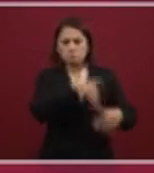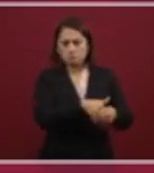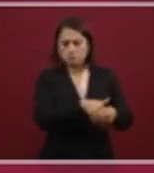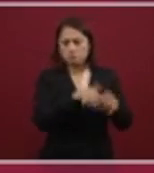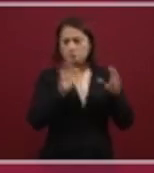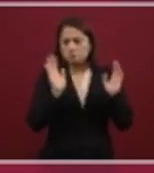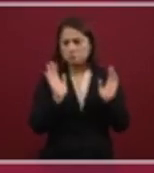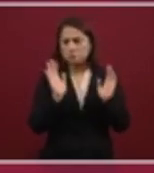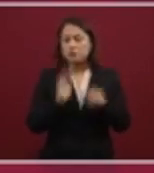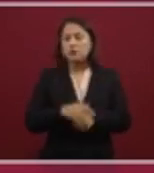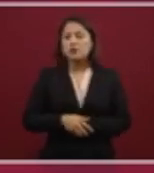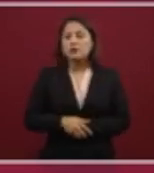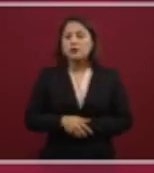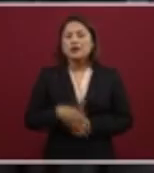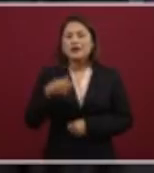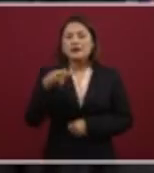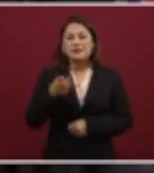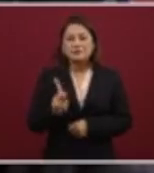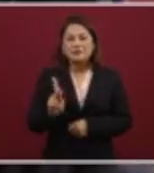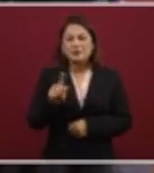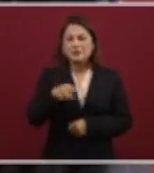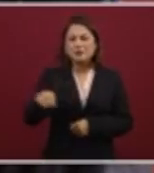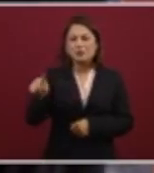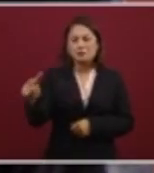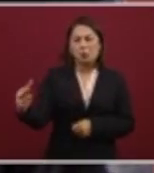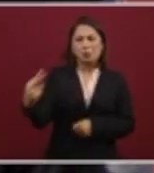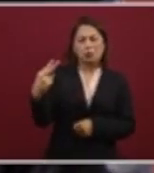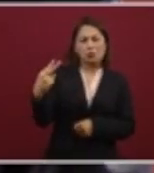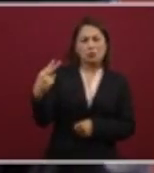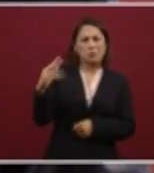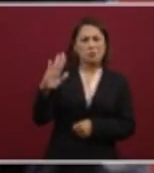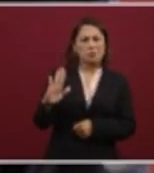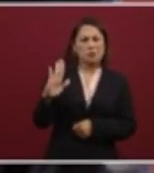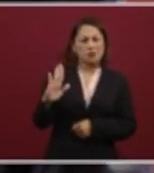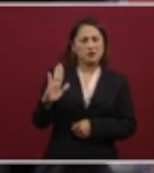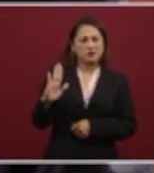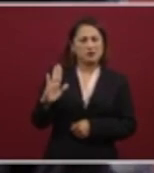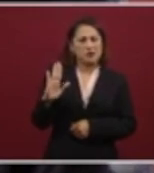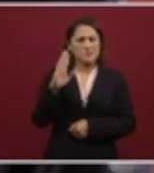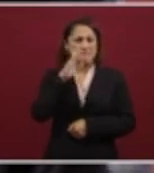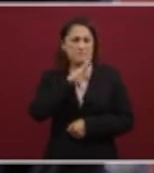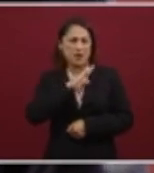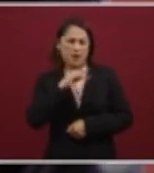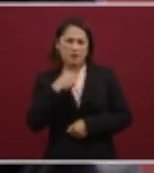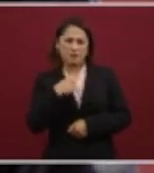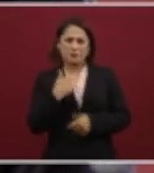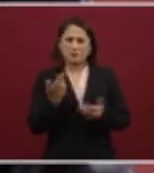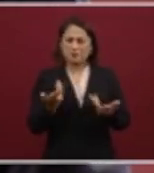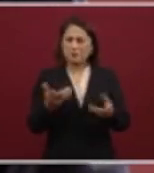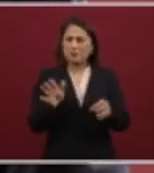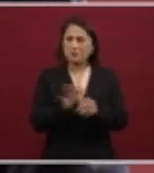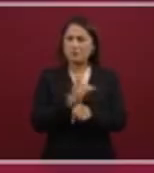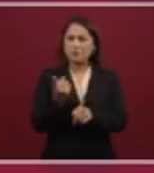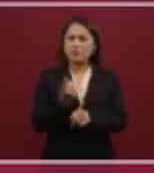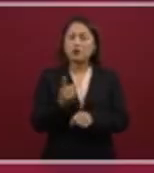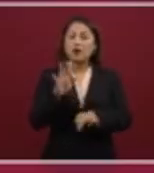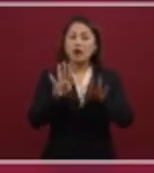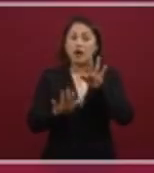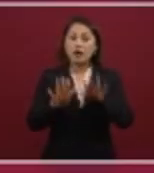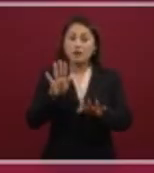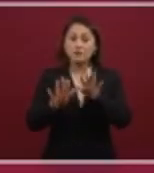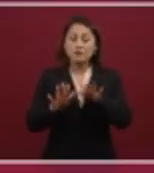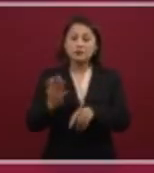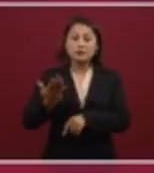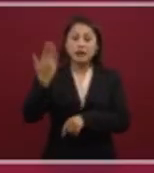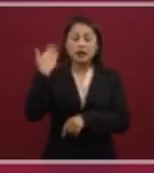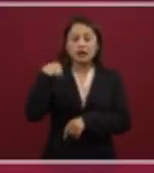una situación despectiva, porque había también un desprecio por la democracia